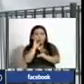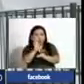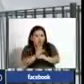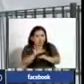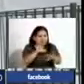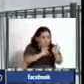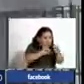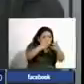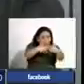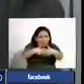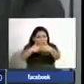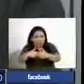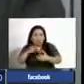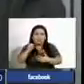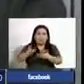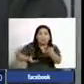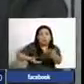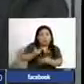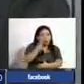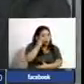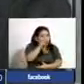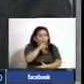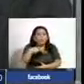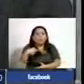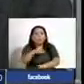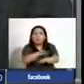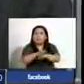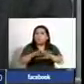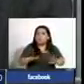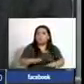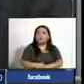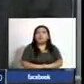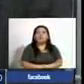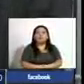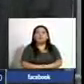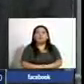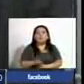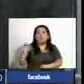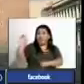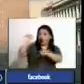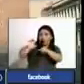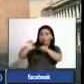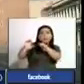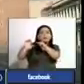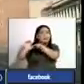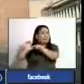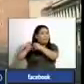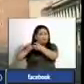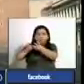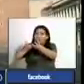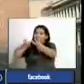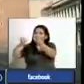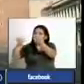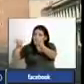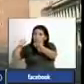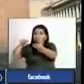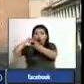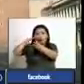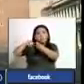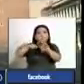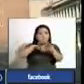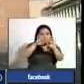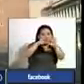y comercios sin que se vislumbre por ahora un final a la crisis. Europa tiene más de la mitad de los infectados en todo el